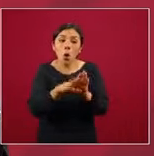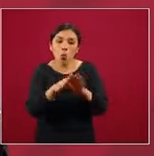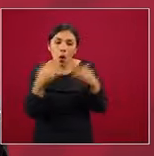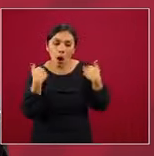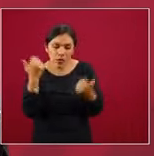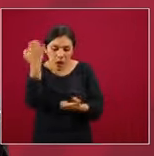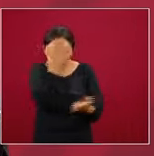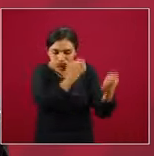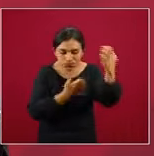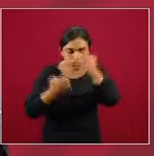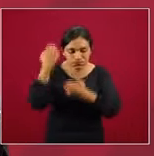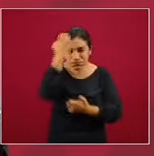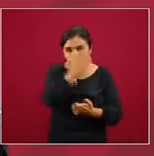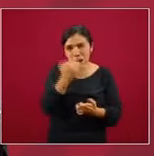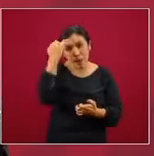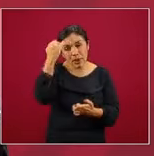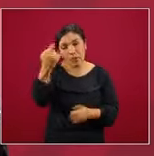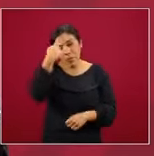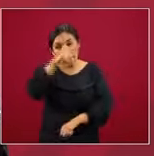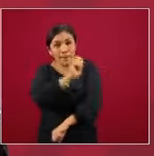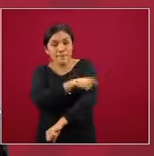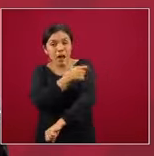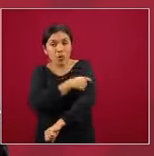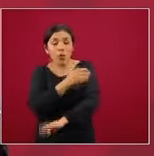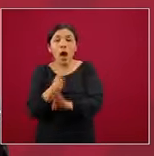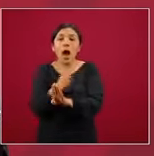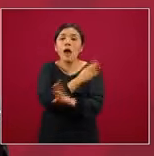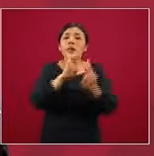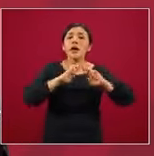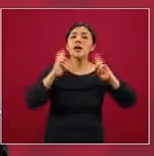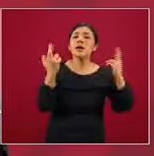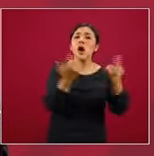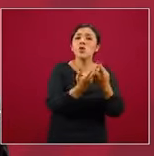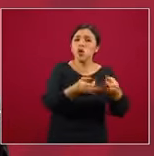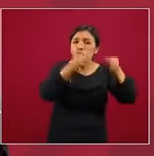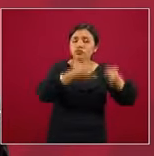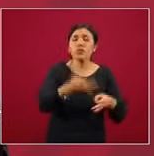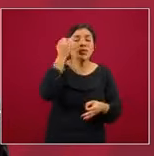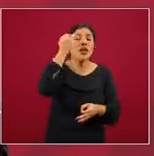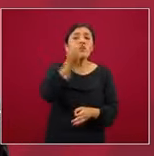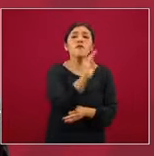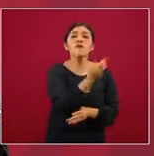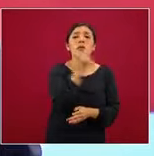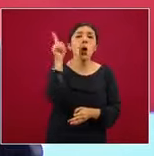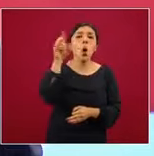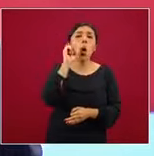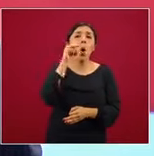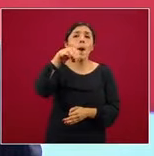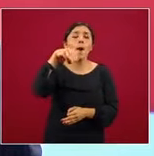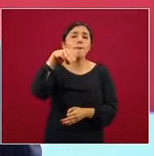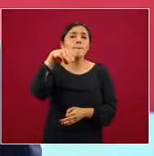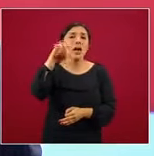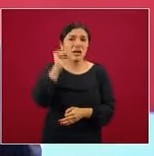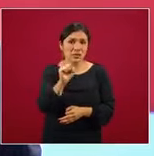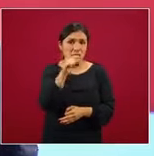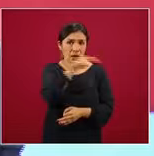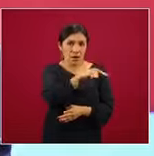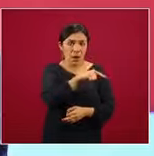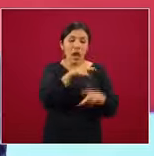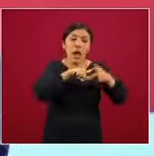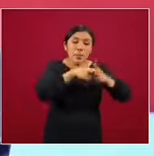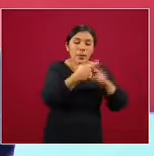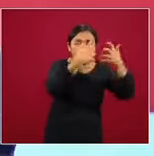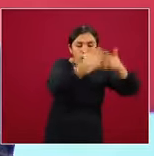se estipulan durante febrero en una sesión específica de la Organización Mundial de la Salud. Se empieza a fabricar en